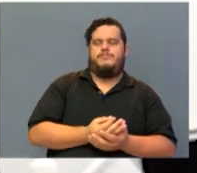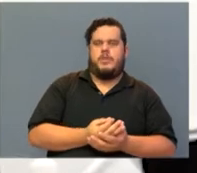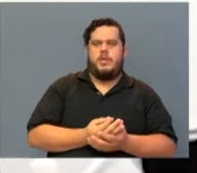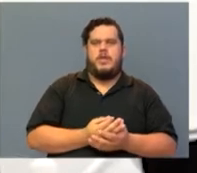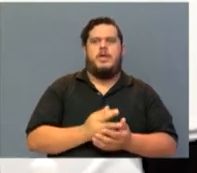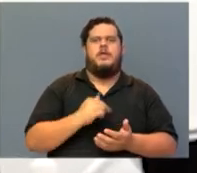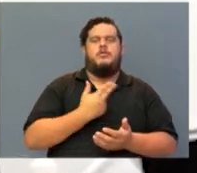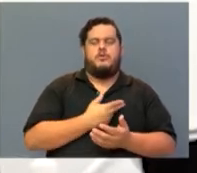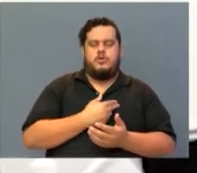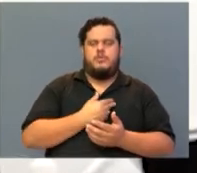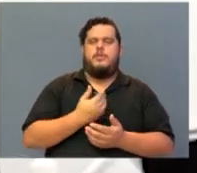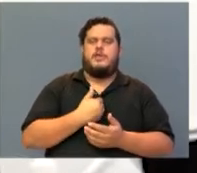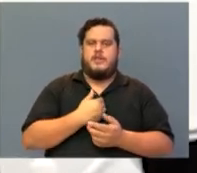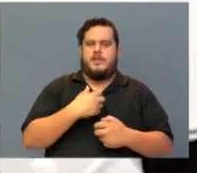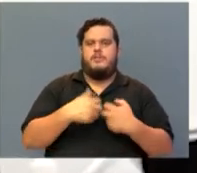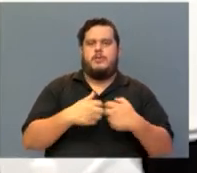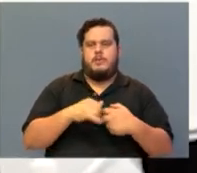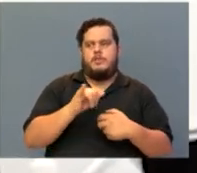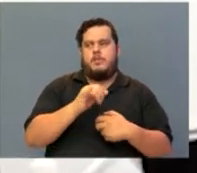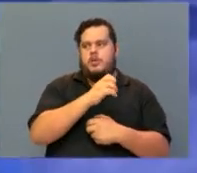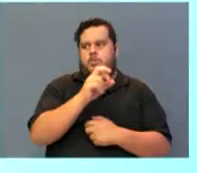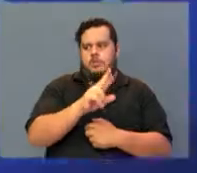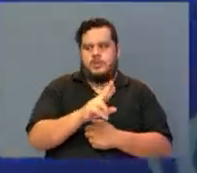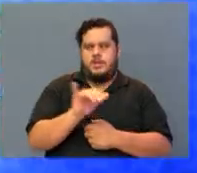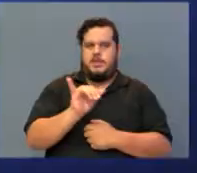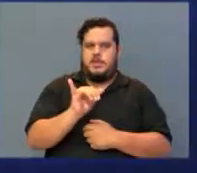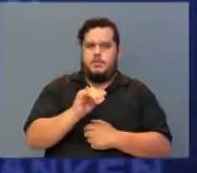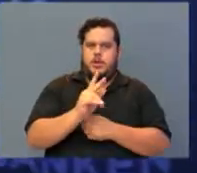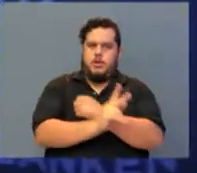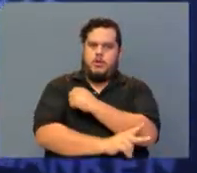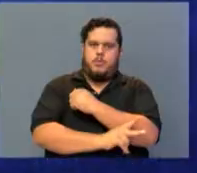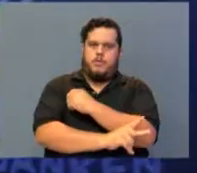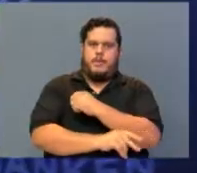nos vamos a perjudicar todos como costarricenses, como país.